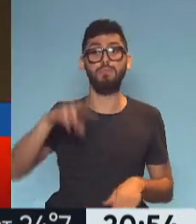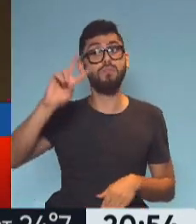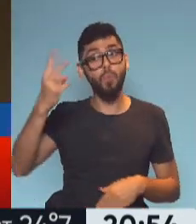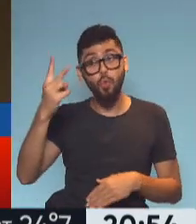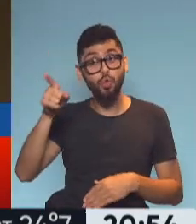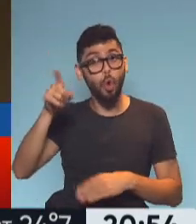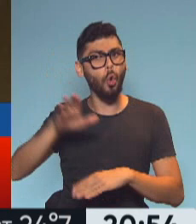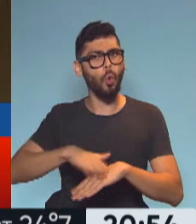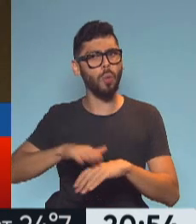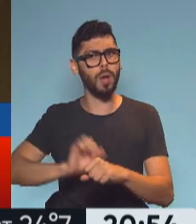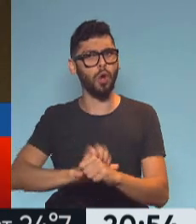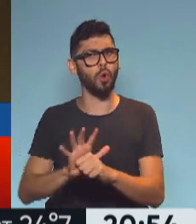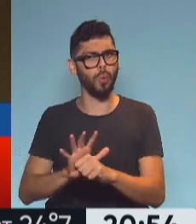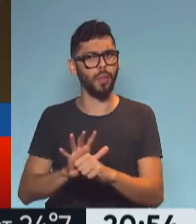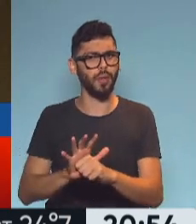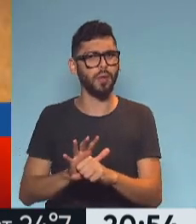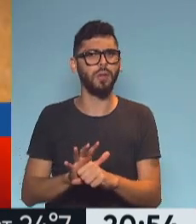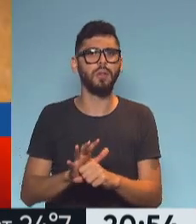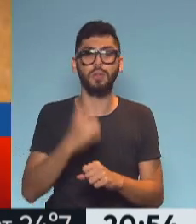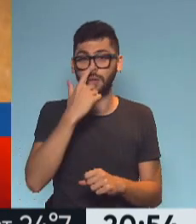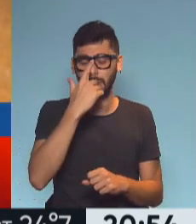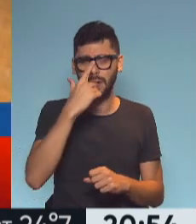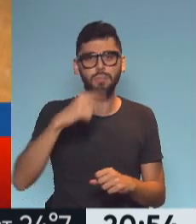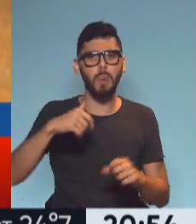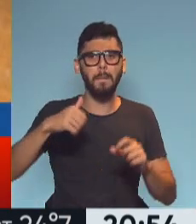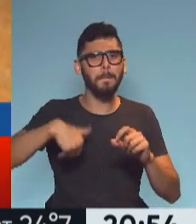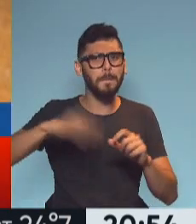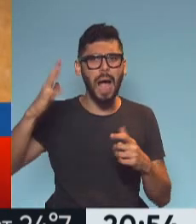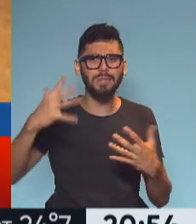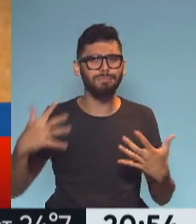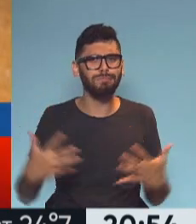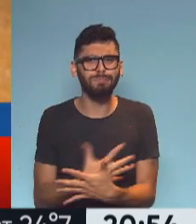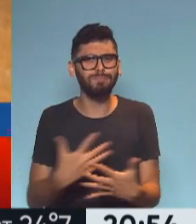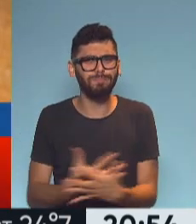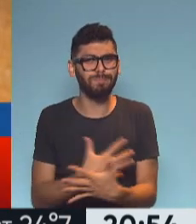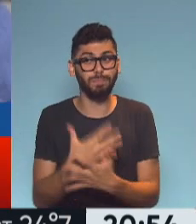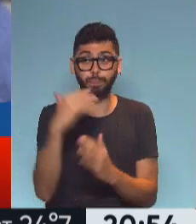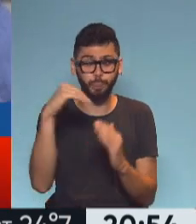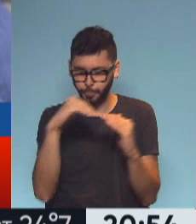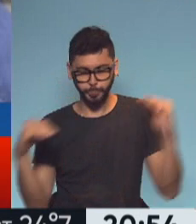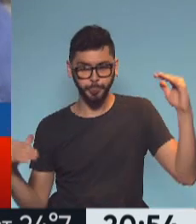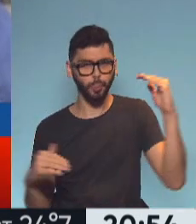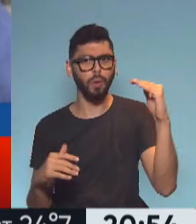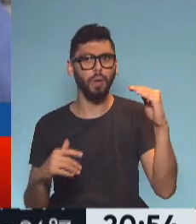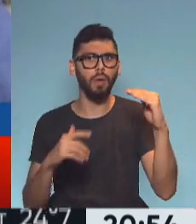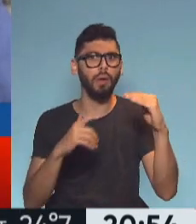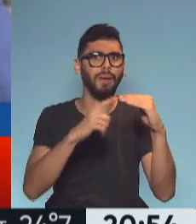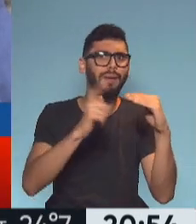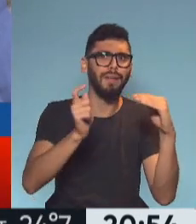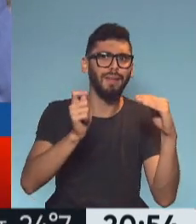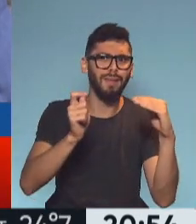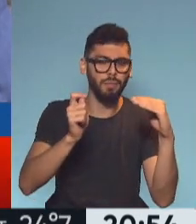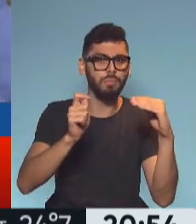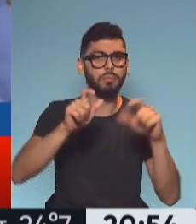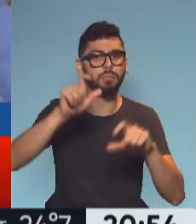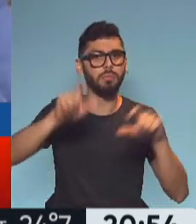causa de la pandemia. Los que más se vieron afectados y de manera desproporcionada, destaca el estudio,